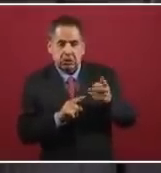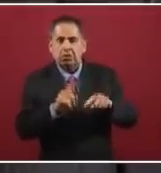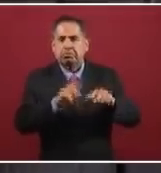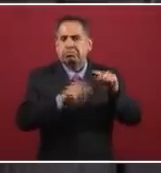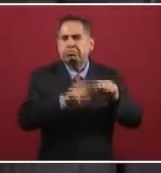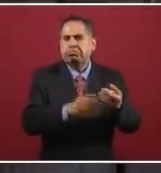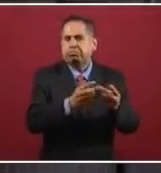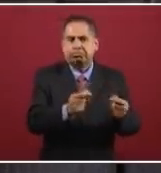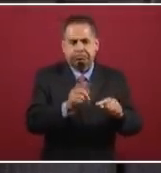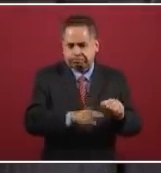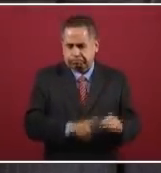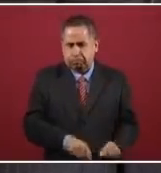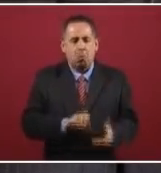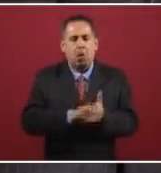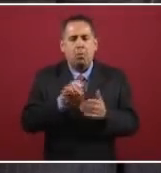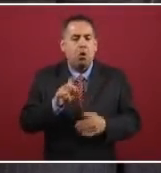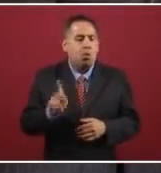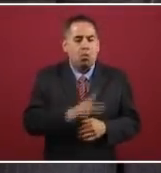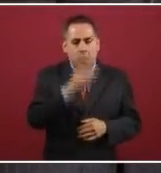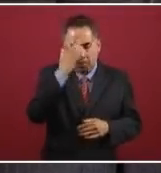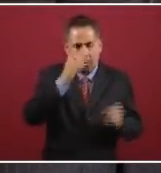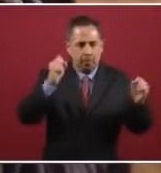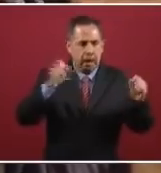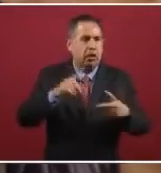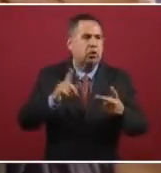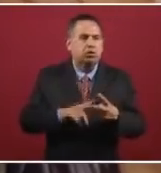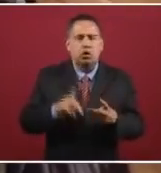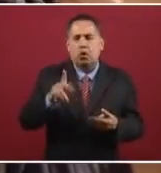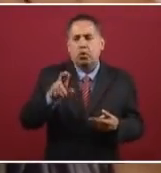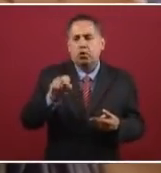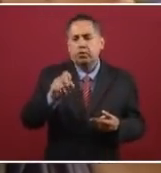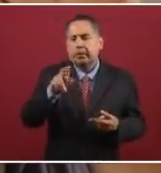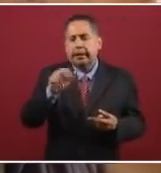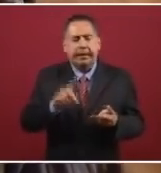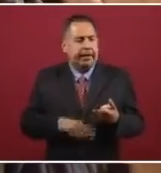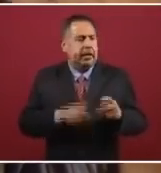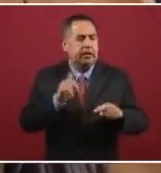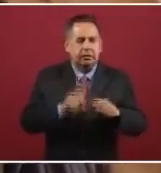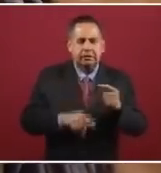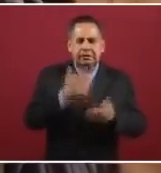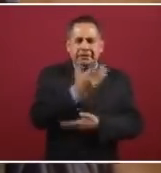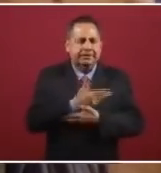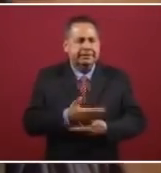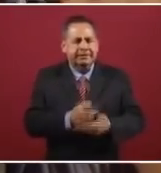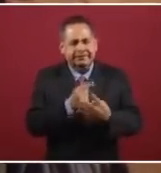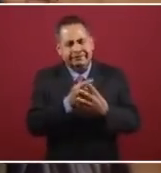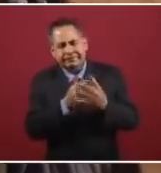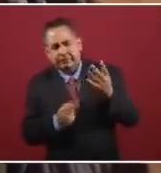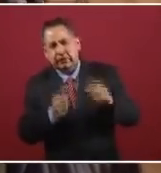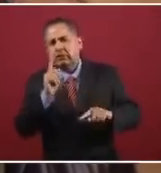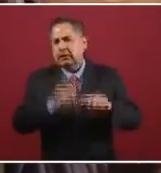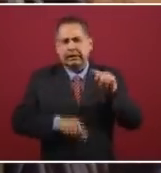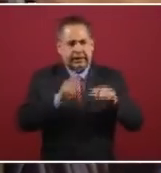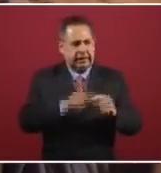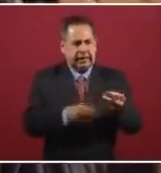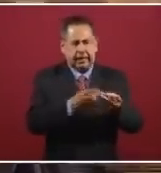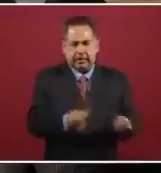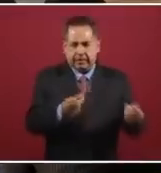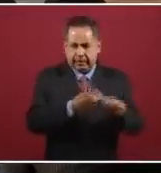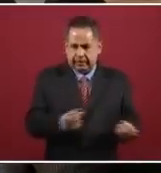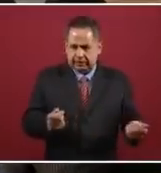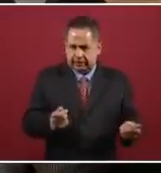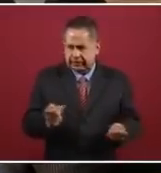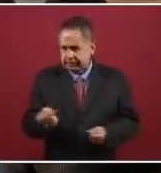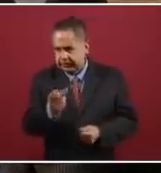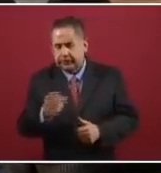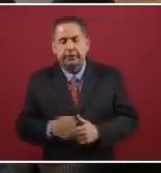el de Pueblos Mágicos, como el de Prospera, como el de las estancias infantiles. ¿Qué información nos puede adelantar, presidente? Gracias.